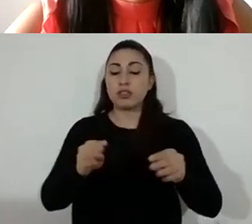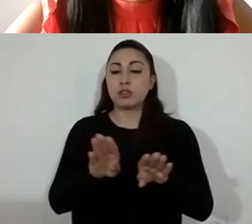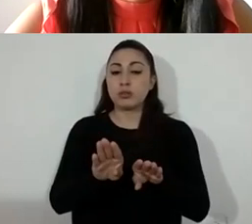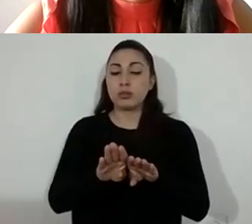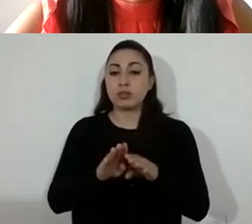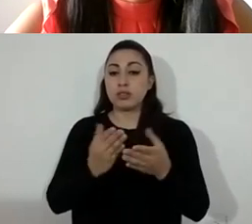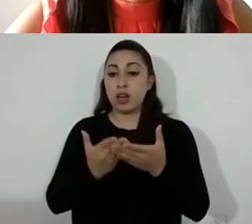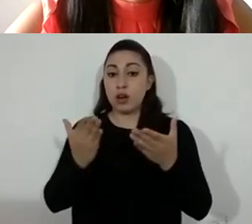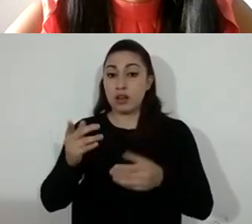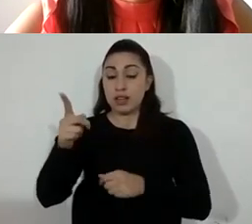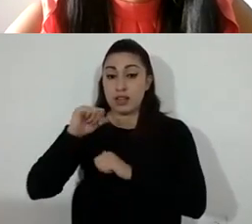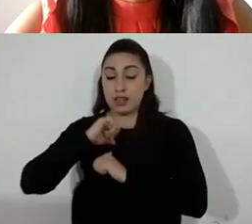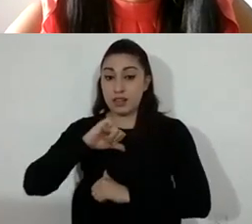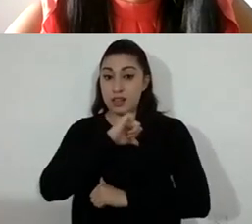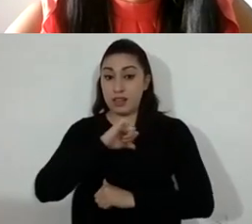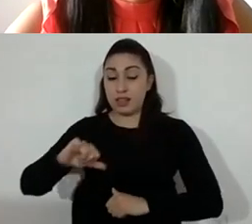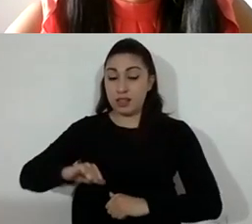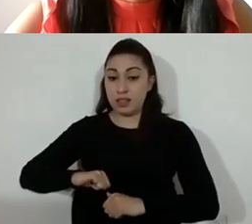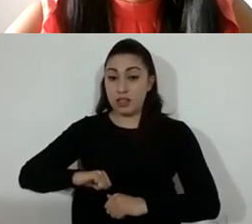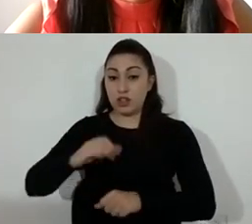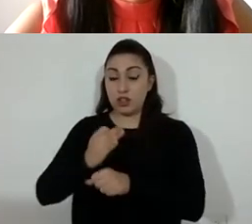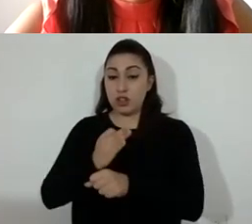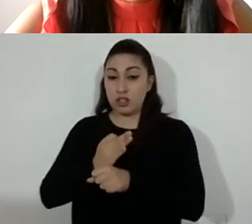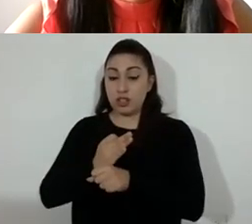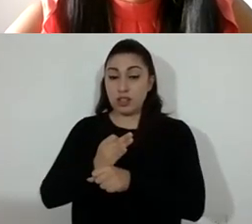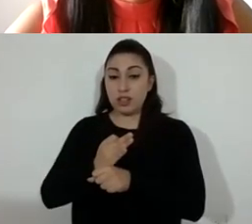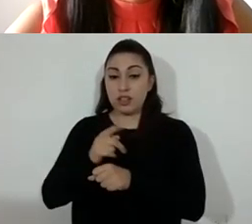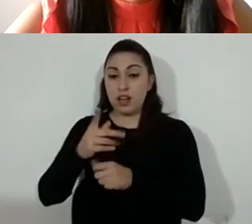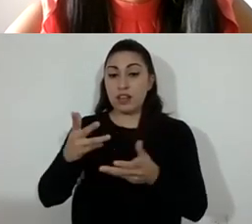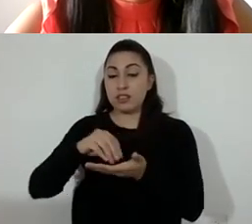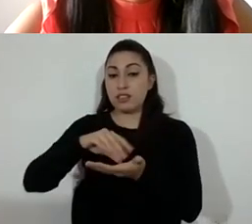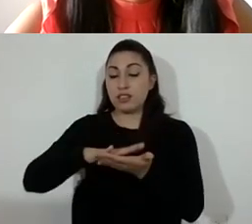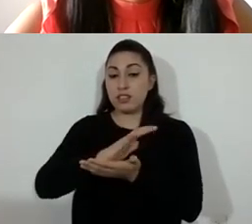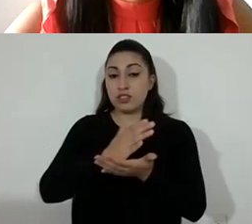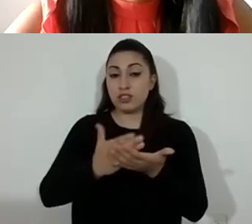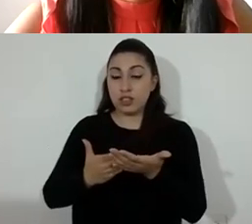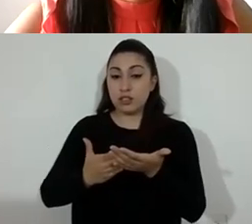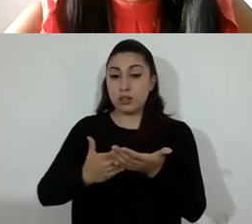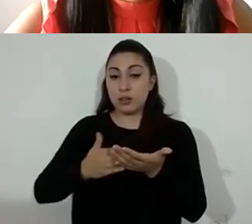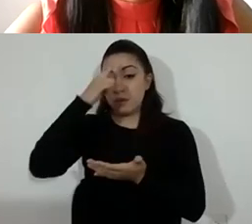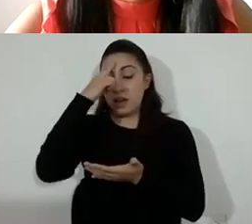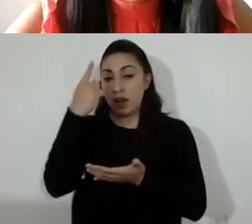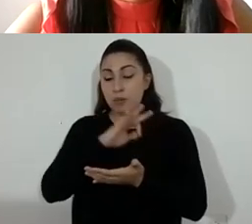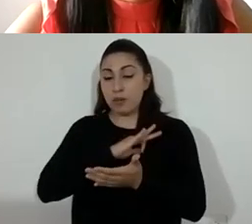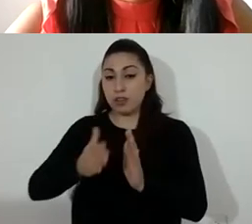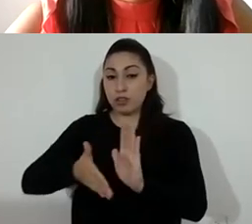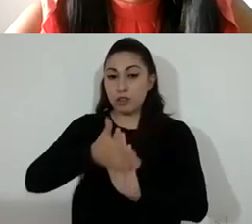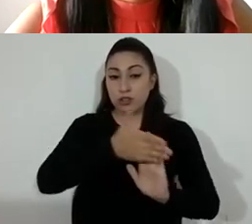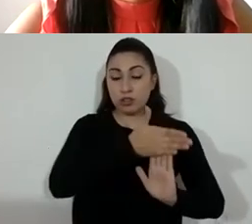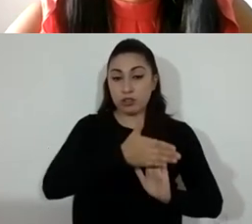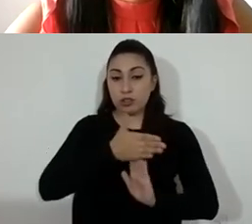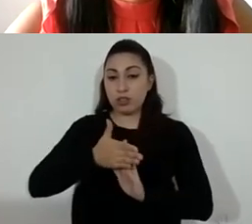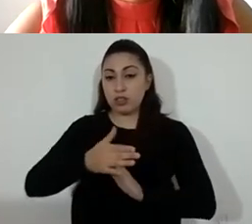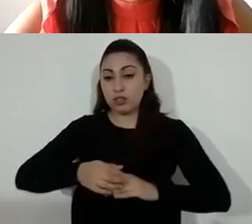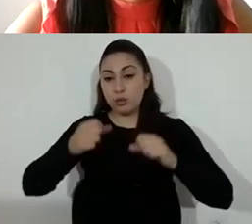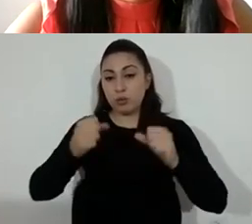poder contratar, es decir, las alcaldías que están feneciendo van a hacer un contrato de obra pública, seguramente de una